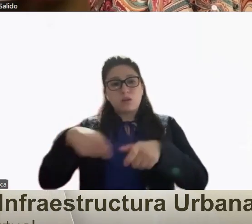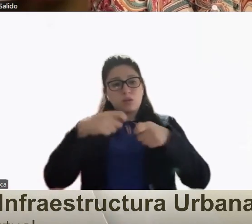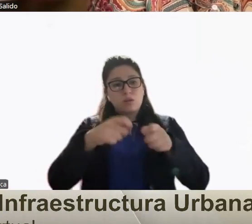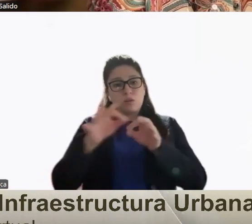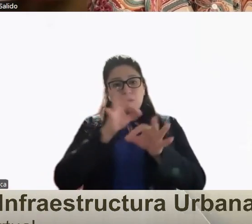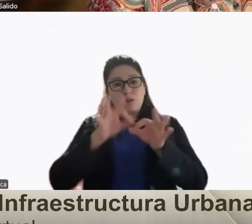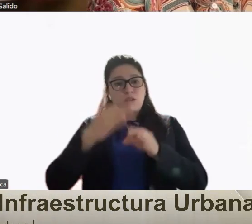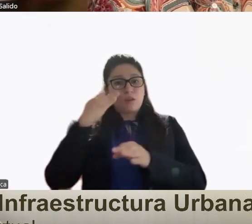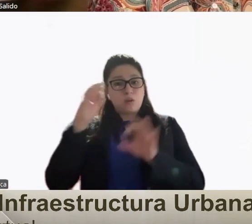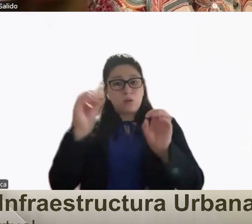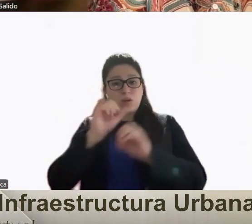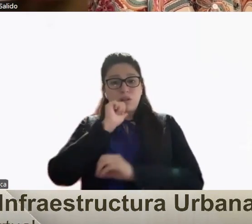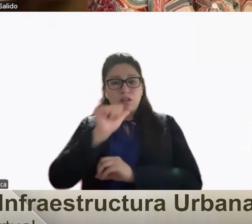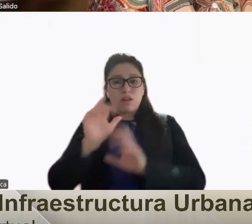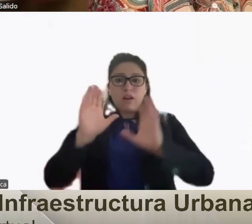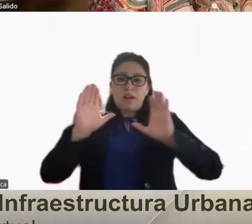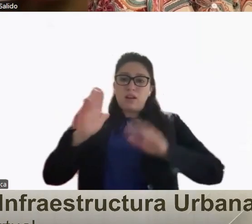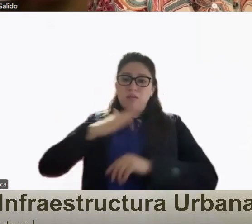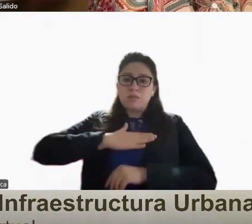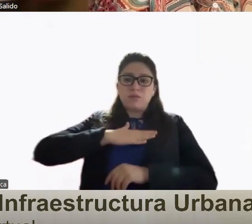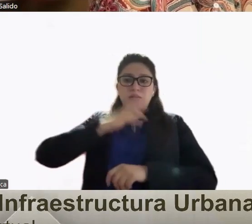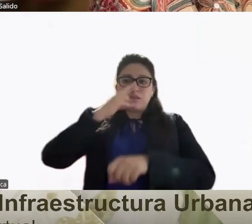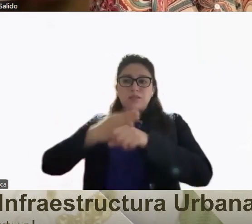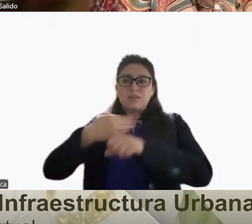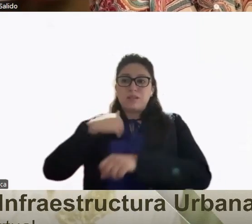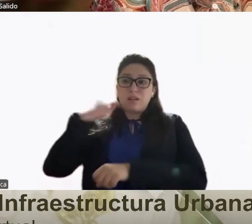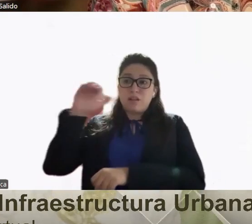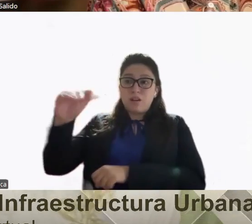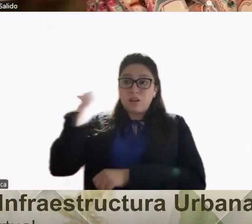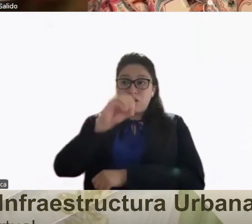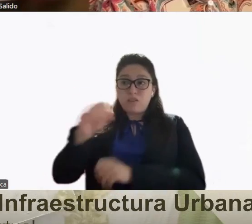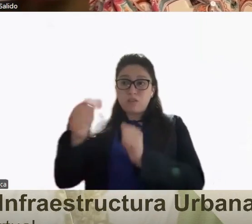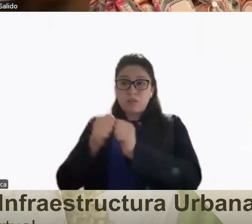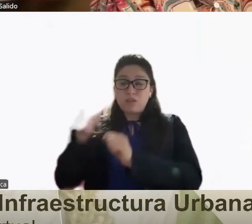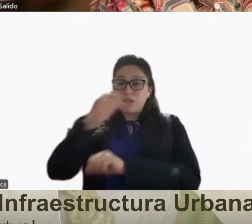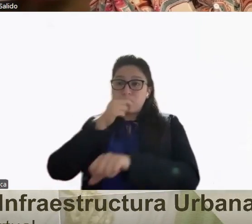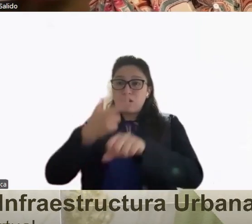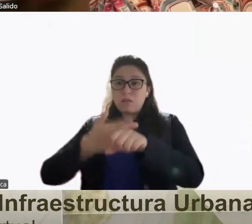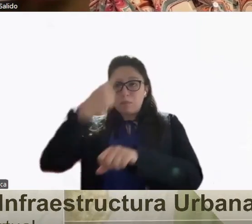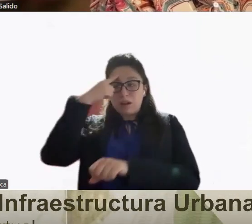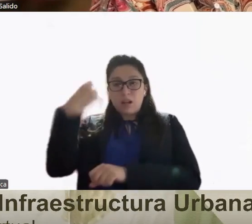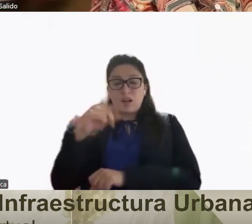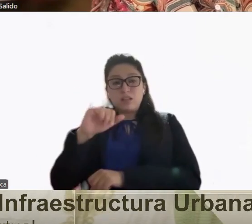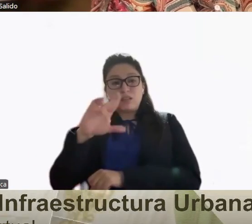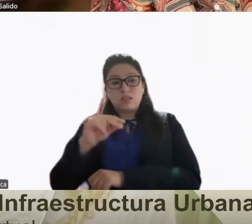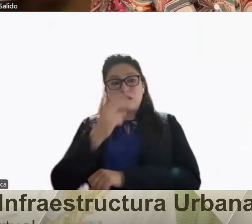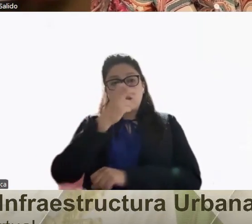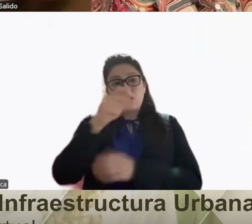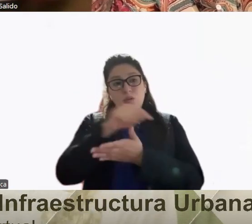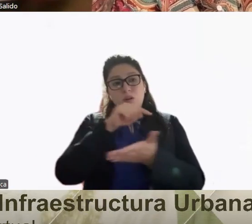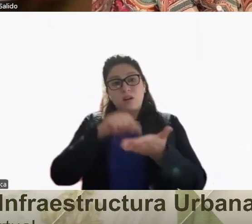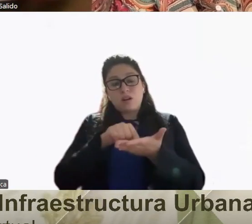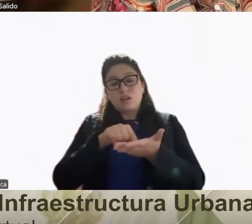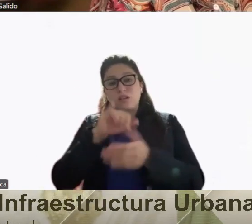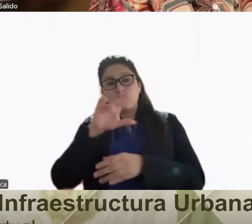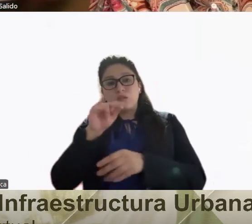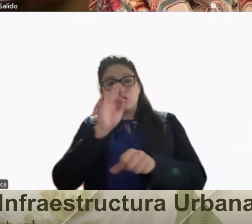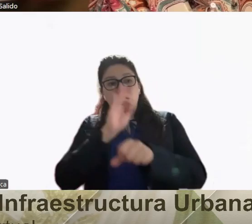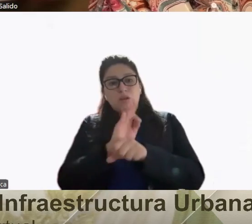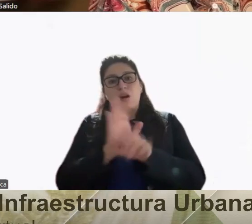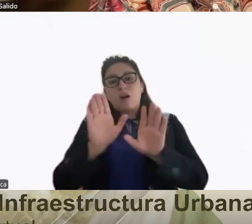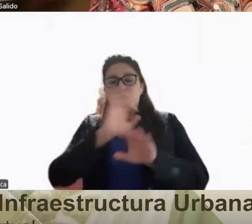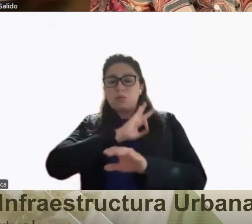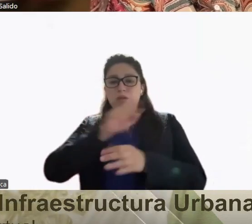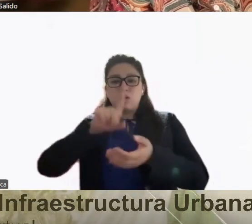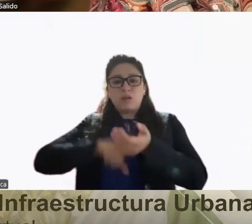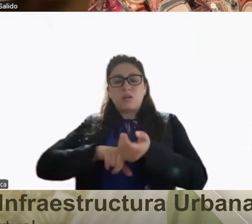no es un tema que a nosotros nos garantice si alguna está o no en contra, podemos hacer uso de una interpretación. Aquí